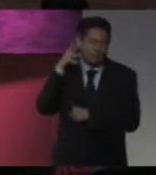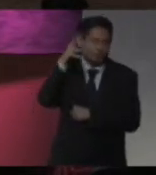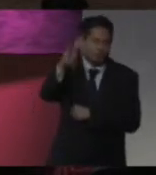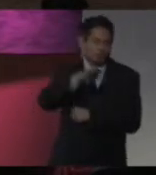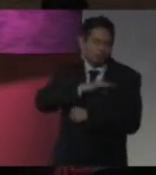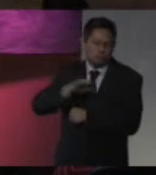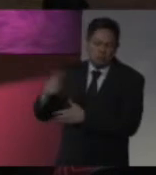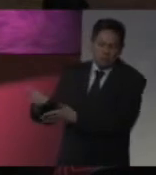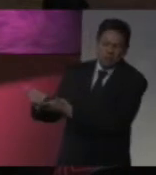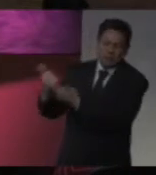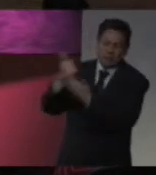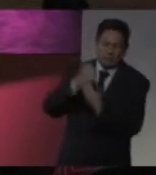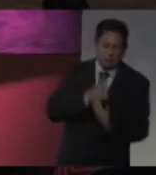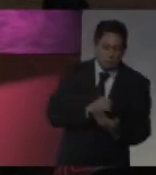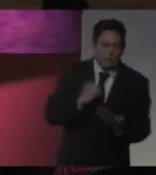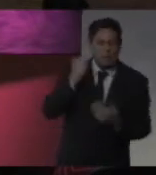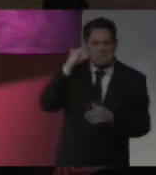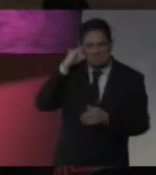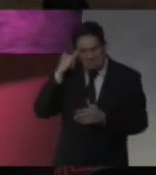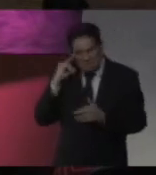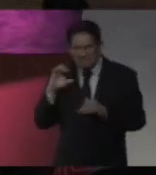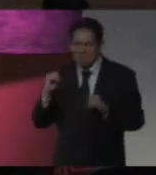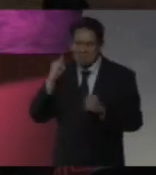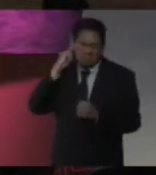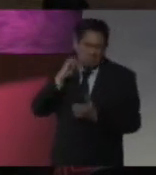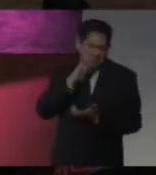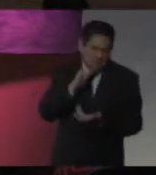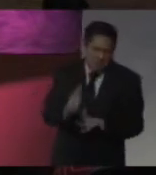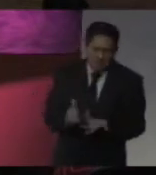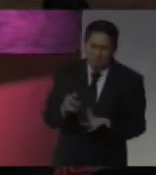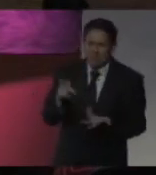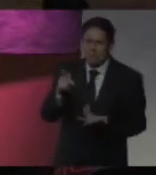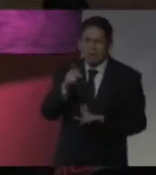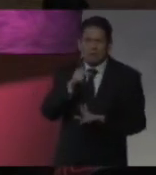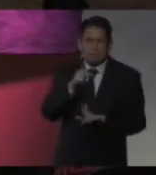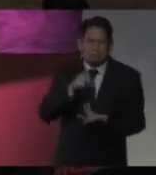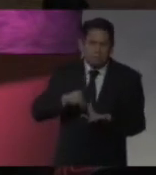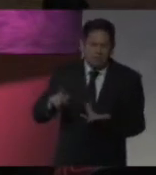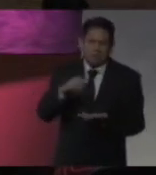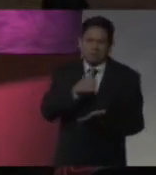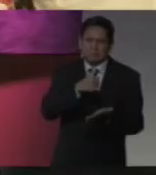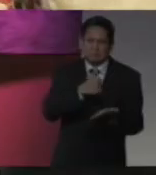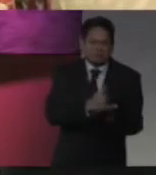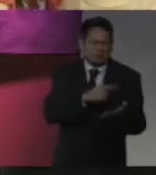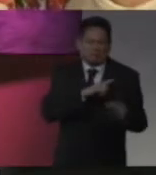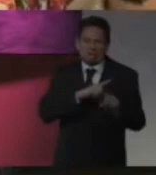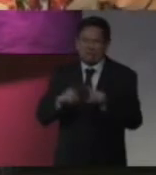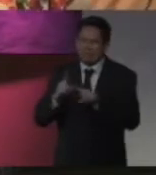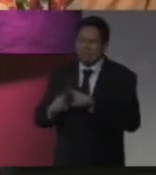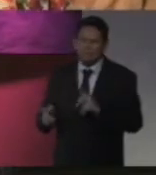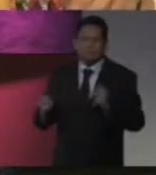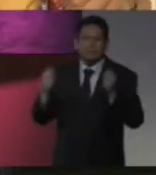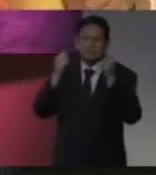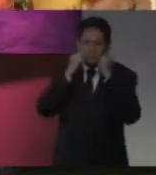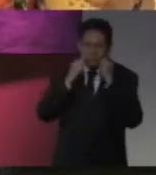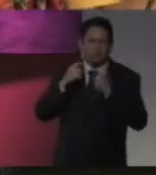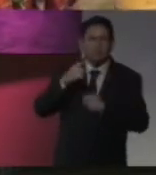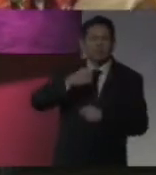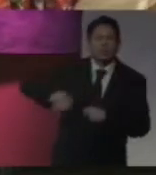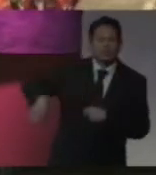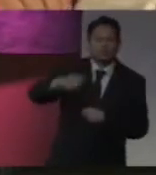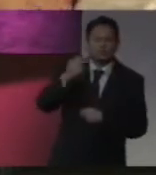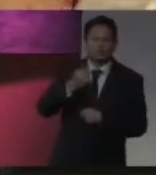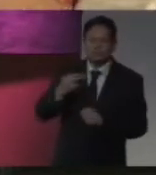ayudar. Indígenas, no indígenas, de lo urbano, de todos los niveles, necesitamos